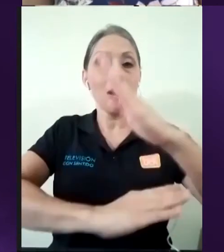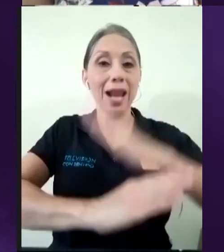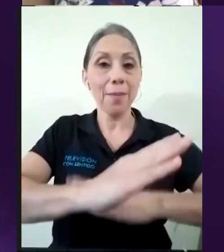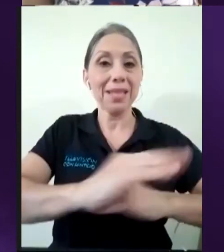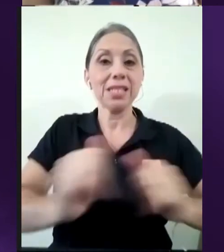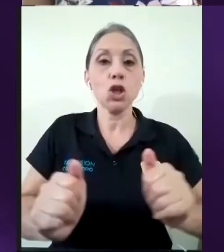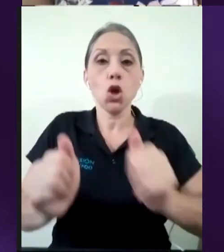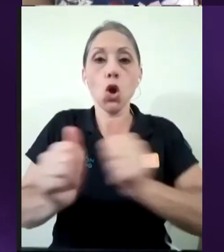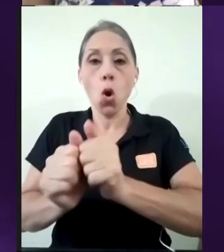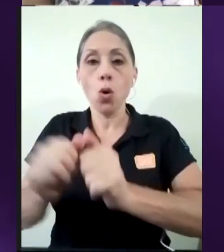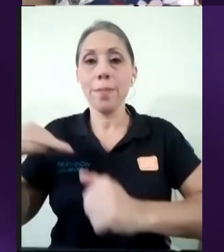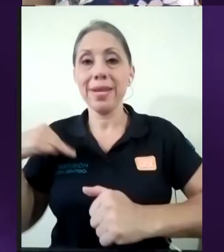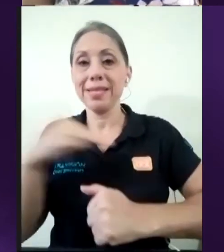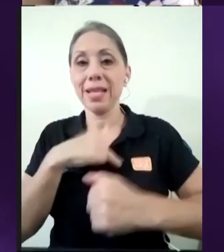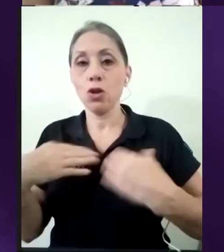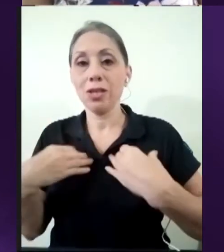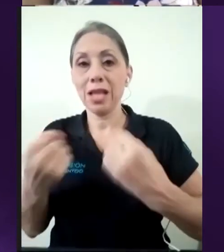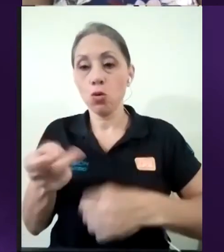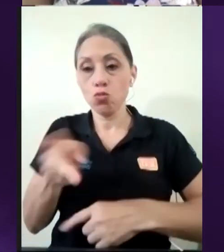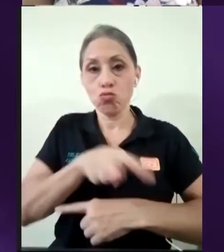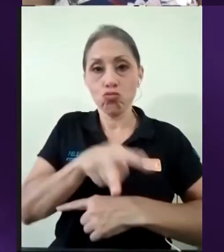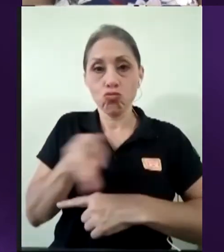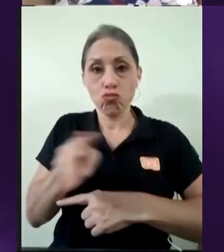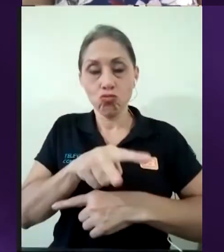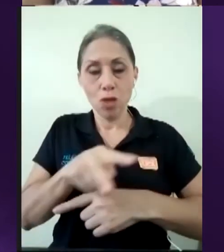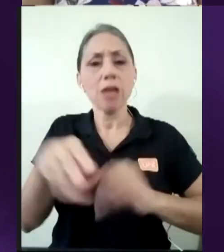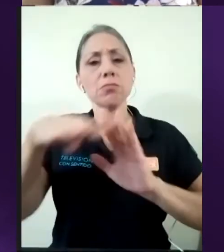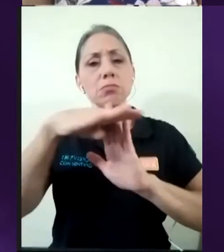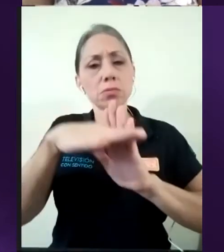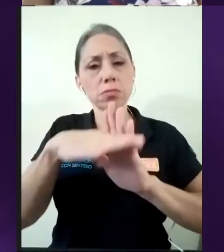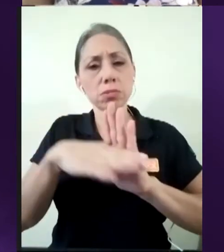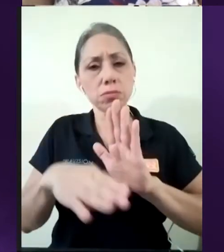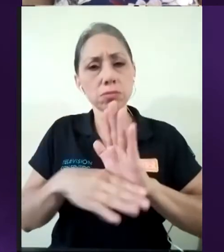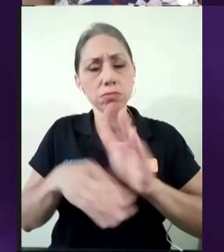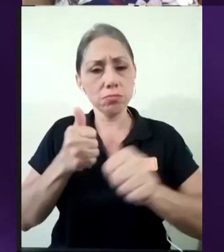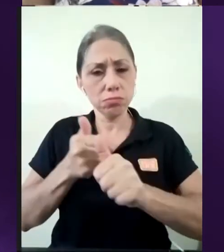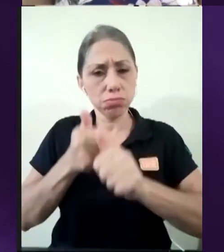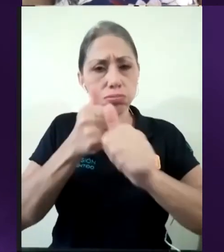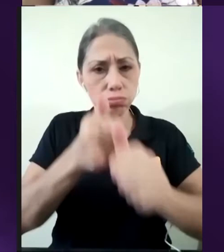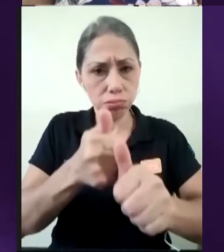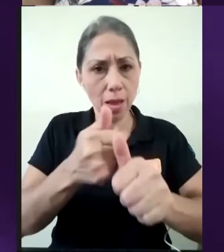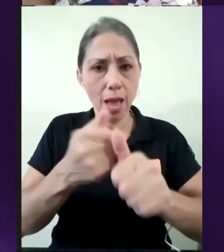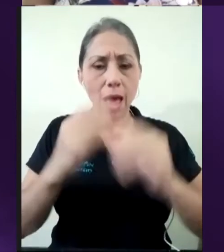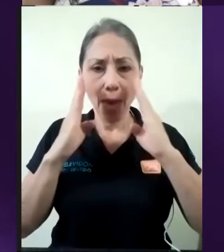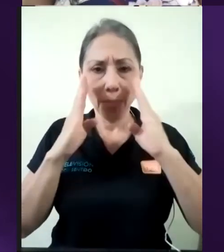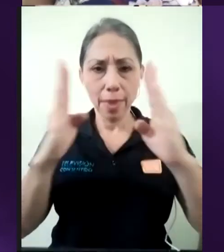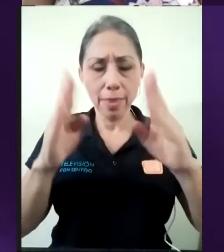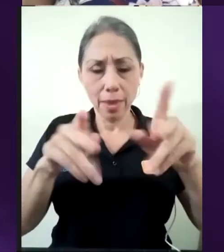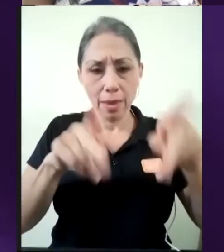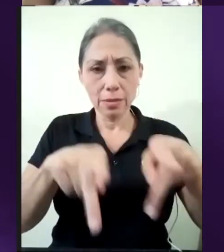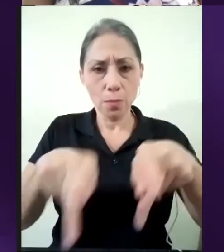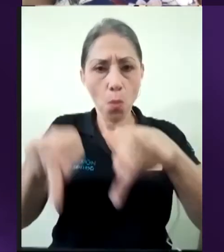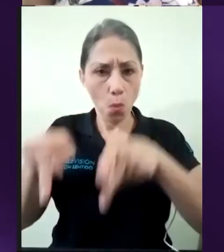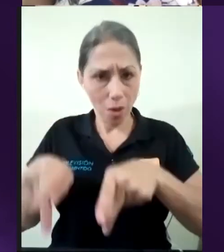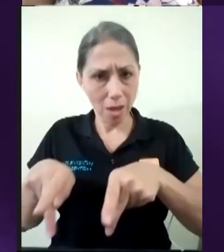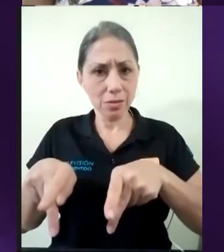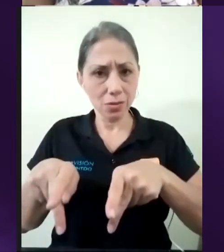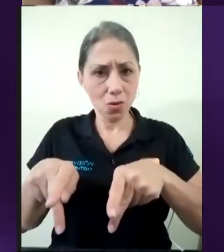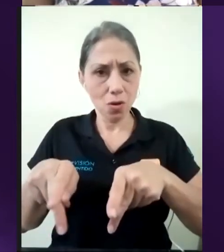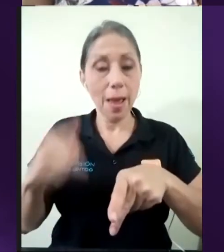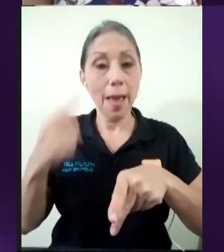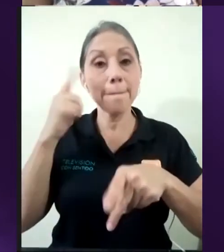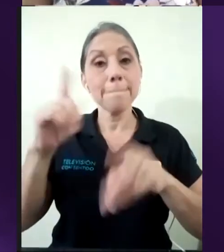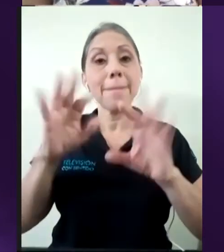han creado una serie de lineamientos para la atención de esta población, para que sean atendidos por las familias y por